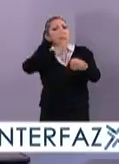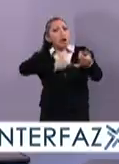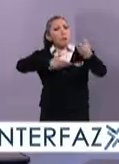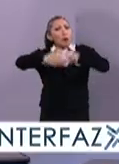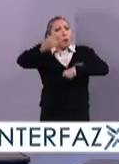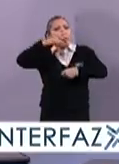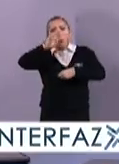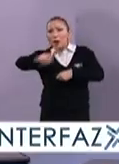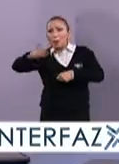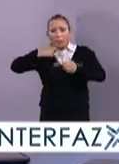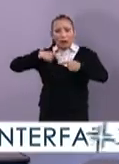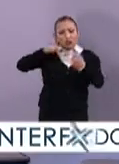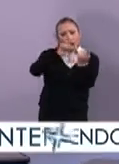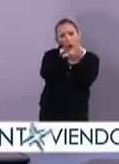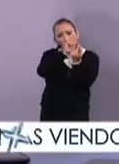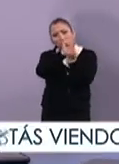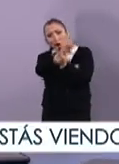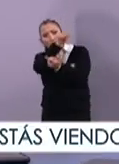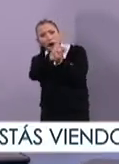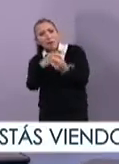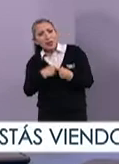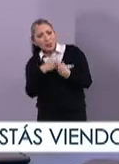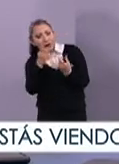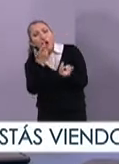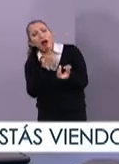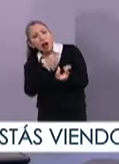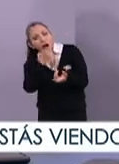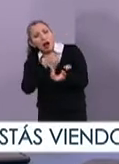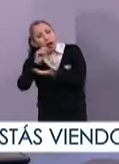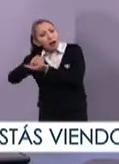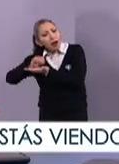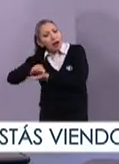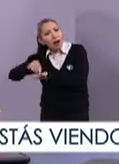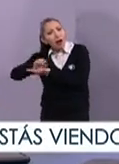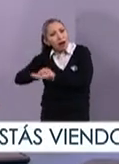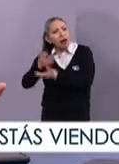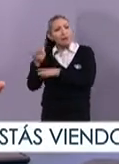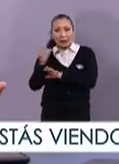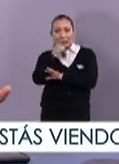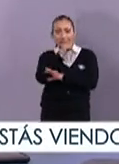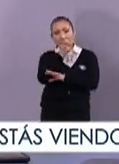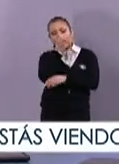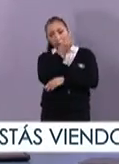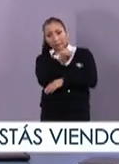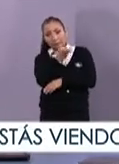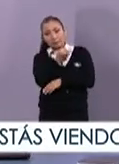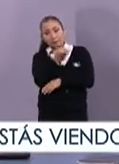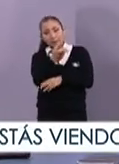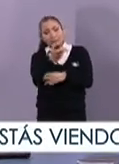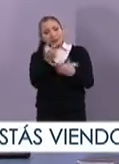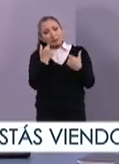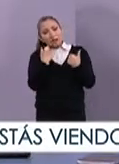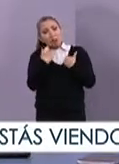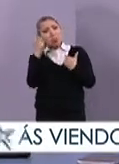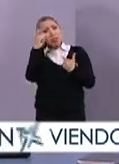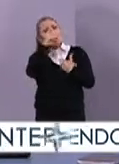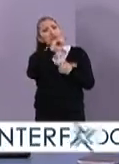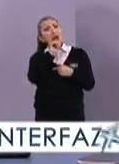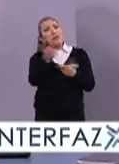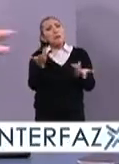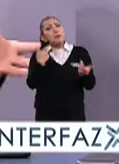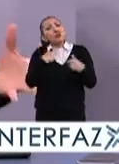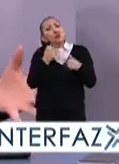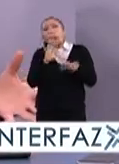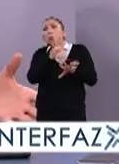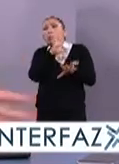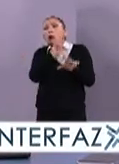el pueblo, lo que les dicen los lugareños. Entonces, pues en este sentido, decía Omar, pues no me ha costado trabajo nada porque